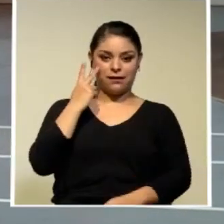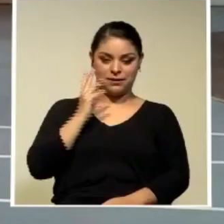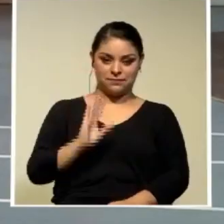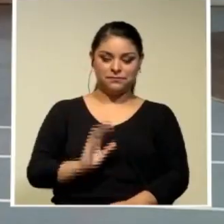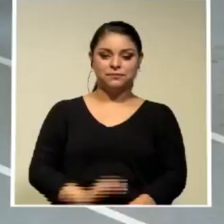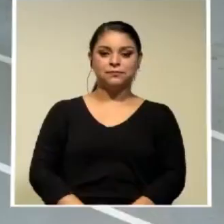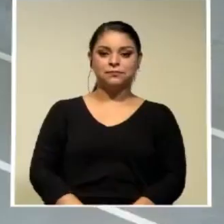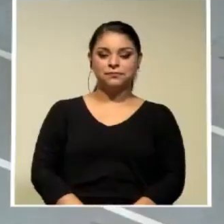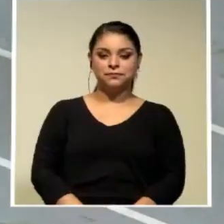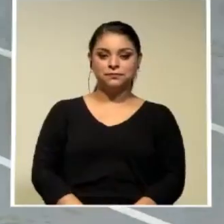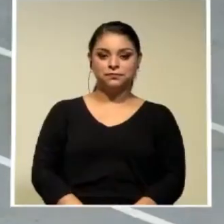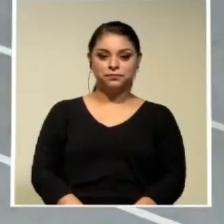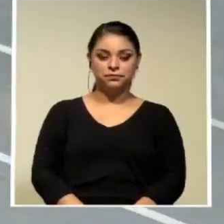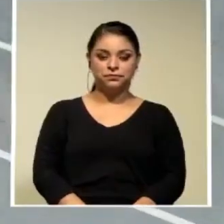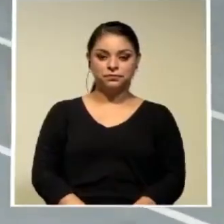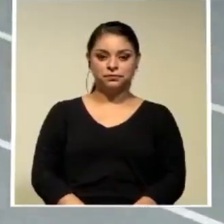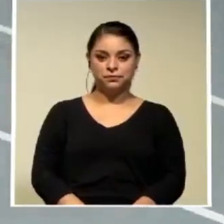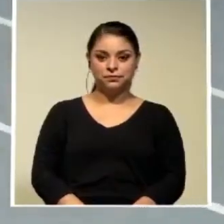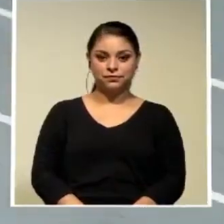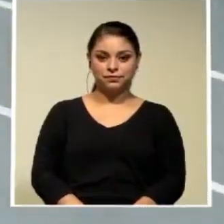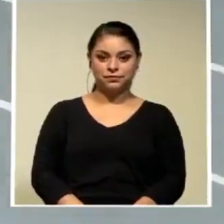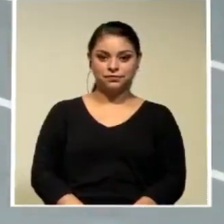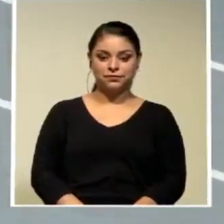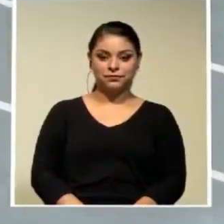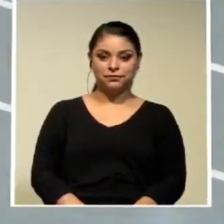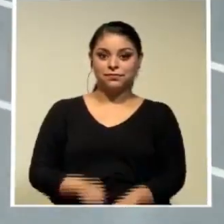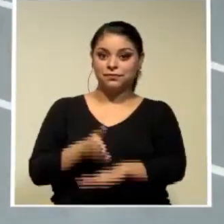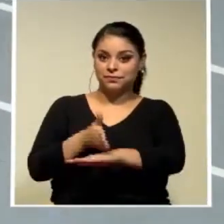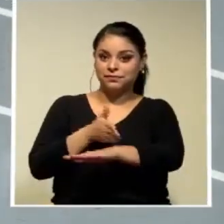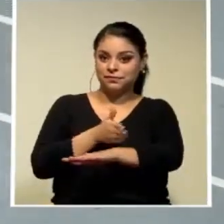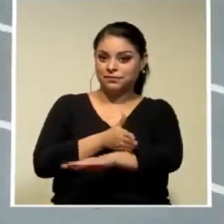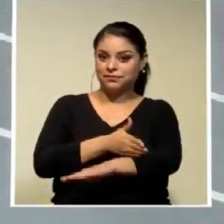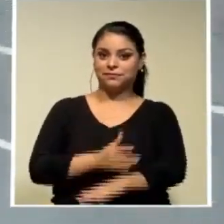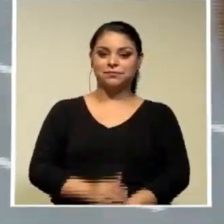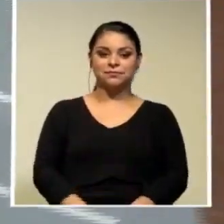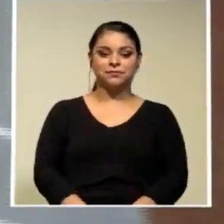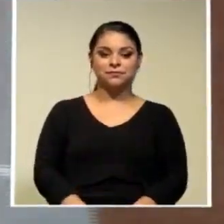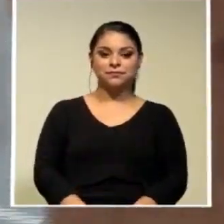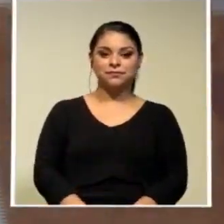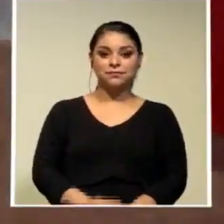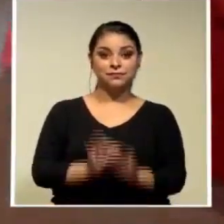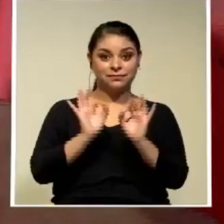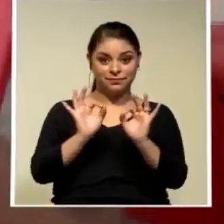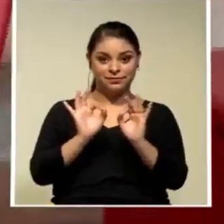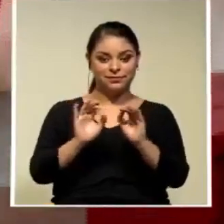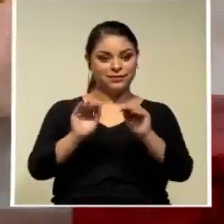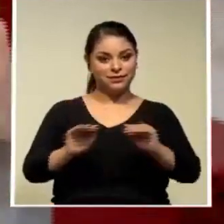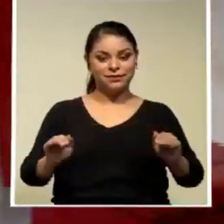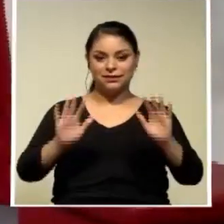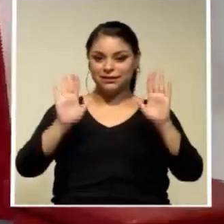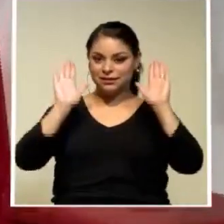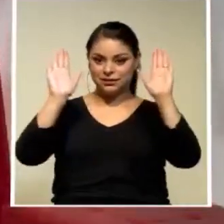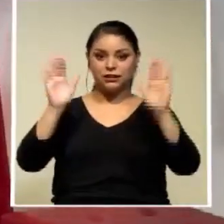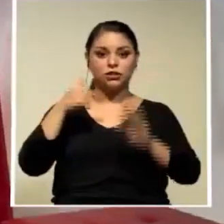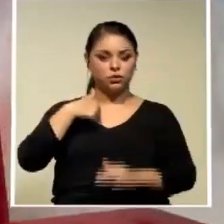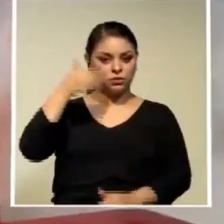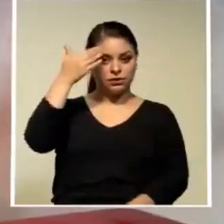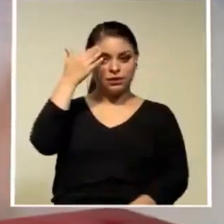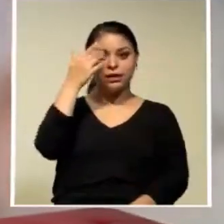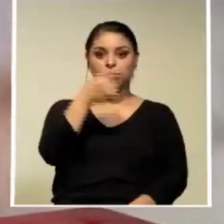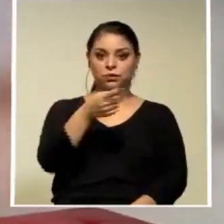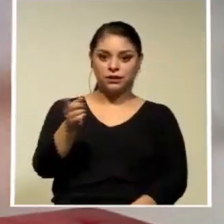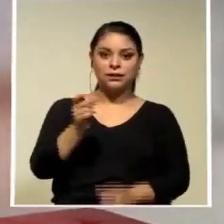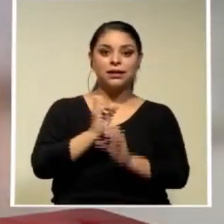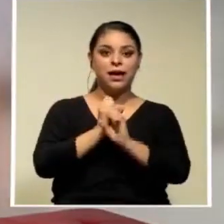listos. Ay. Ahí voy. Muy bien, niños y niñas, excelente. Yo sé que lo están